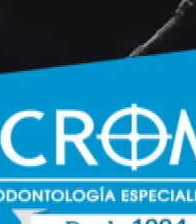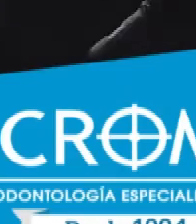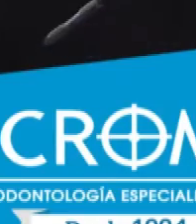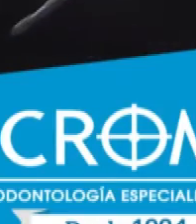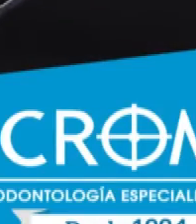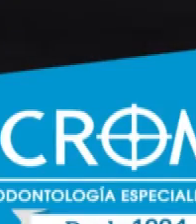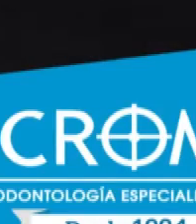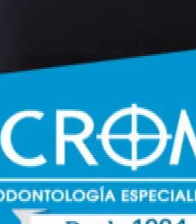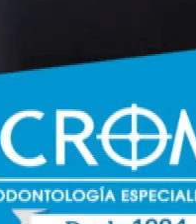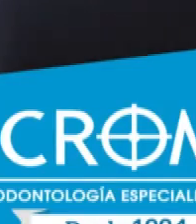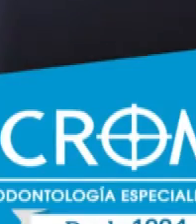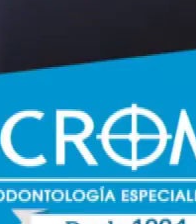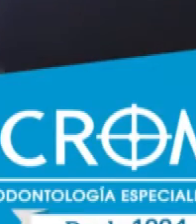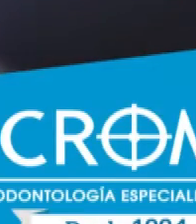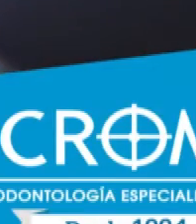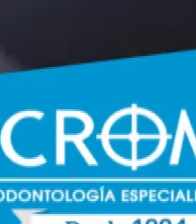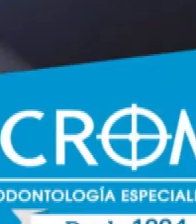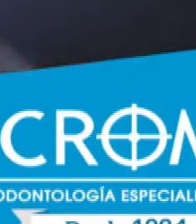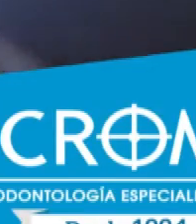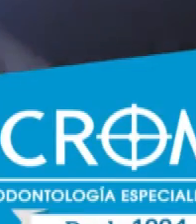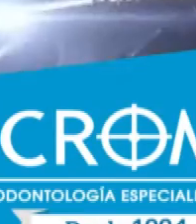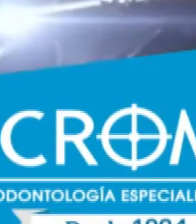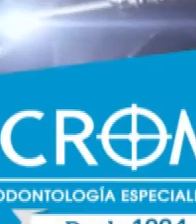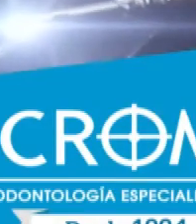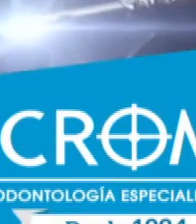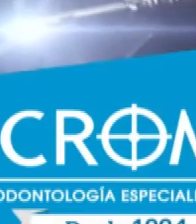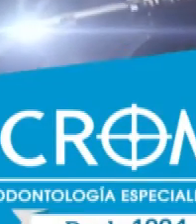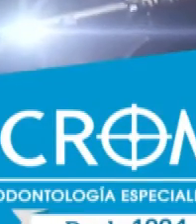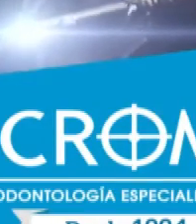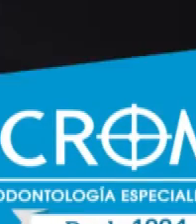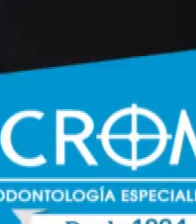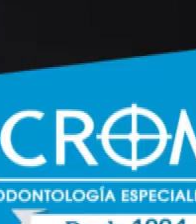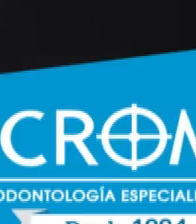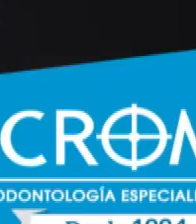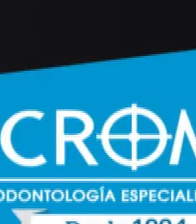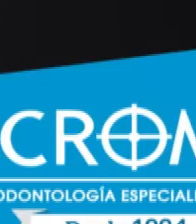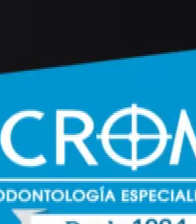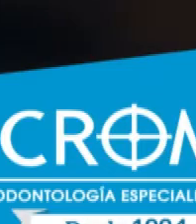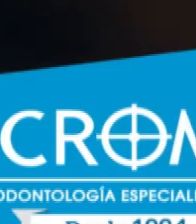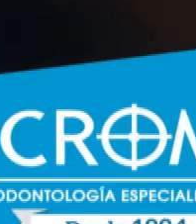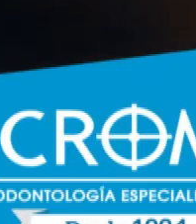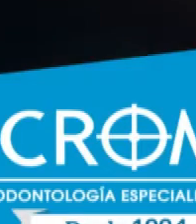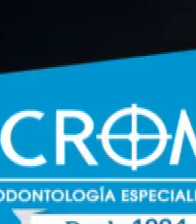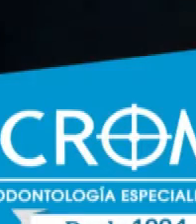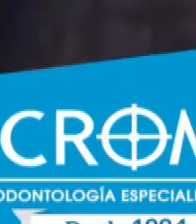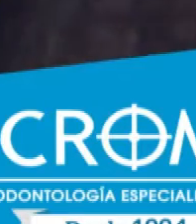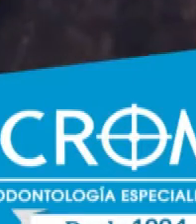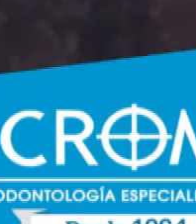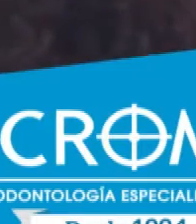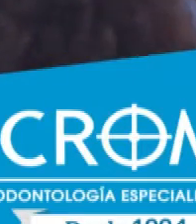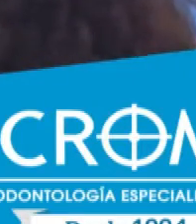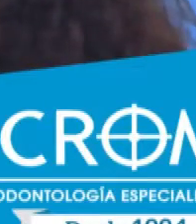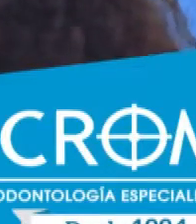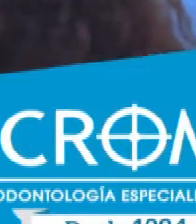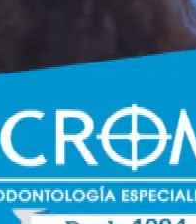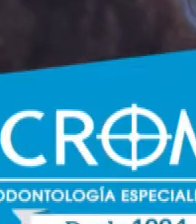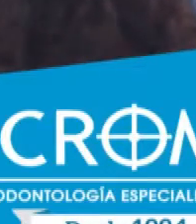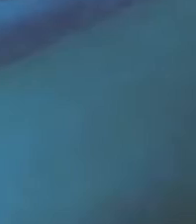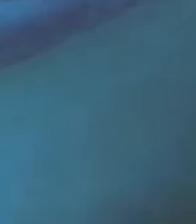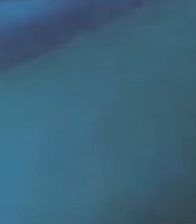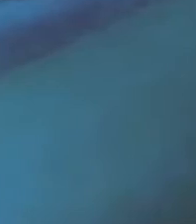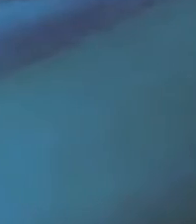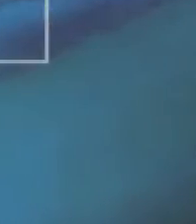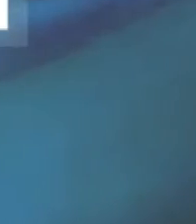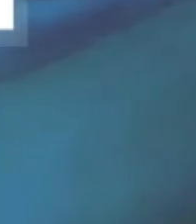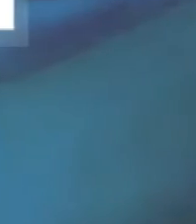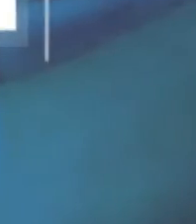Invisalign, ortodoncia invisible, resultados muy visibles, únicos certificados en Santander. Luce tu sonrisa, no tus brackets. Chrome,